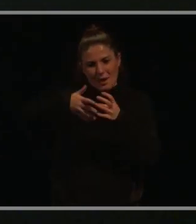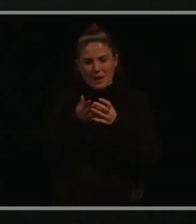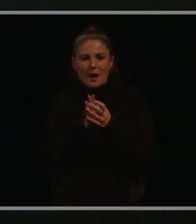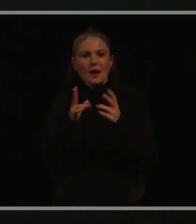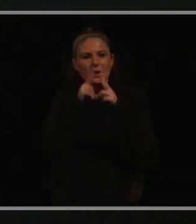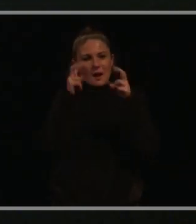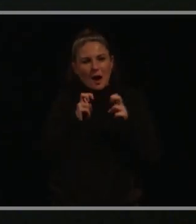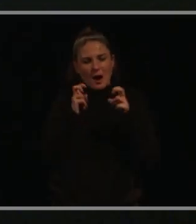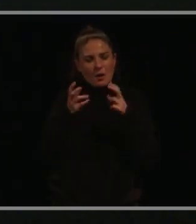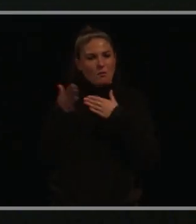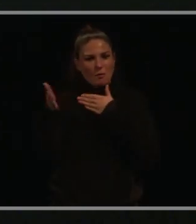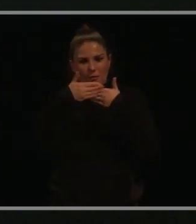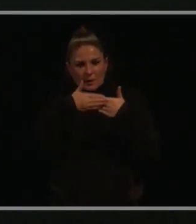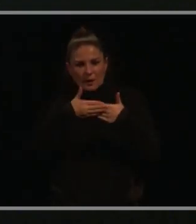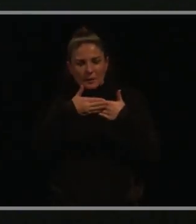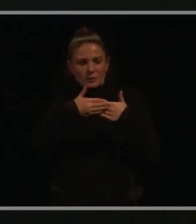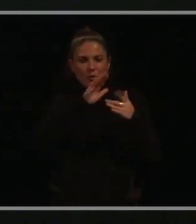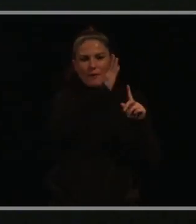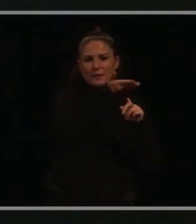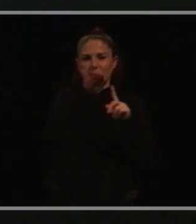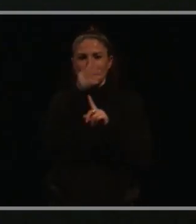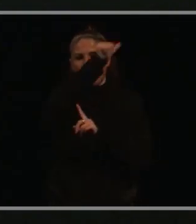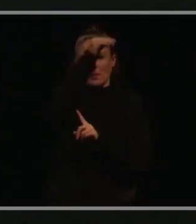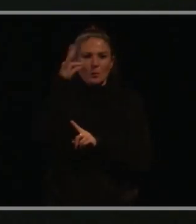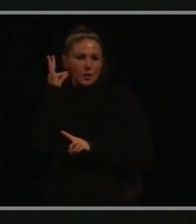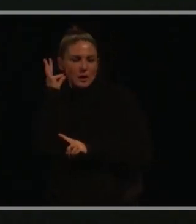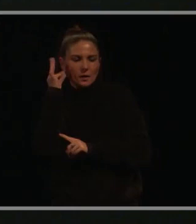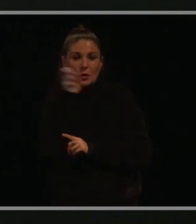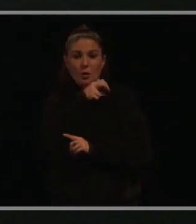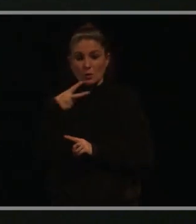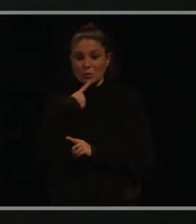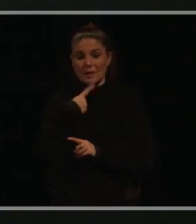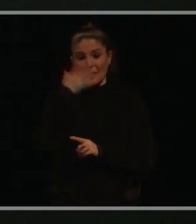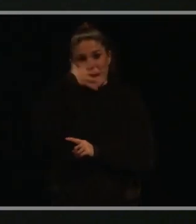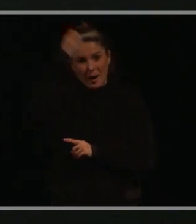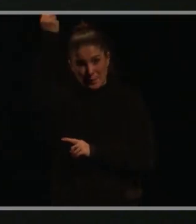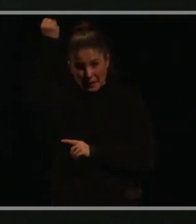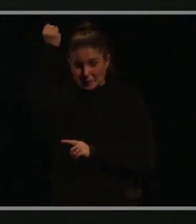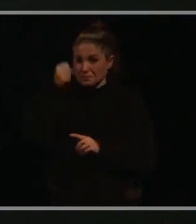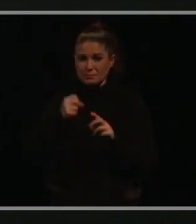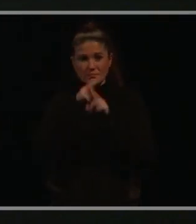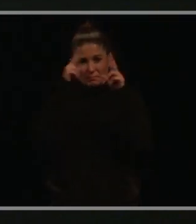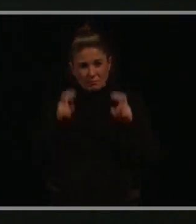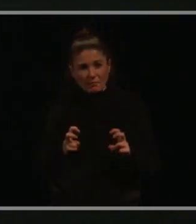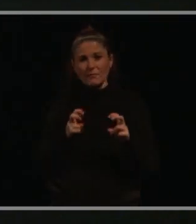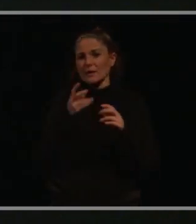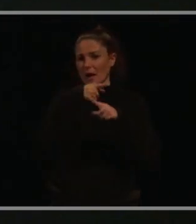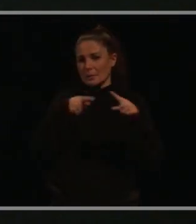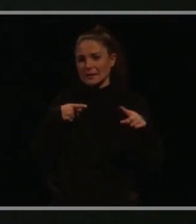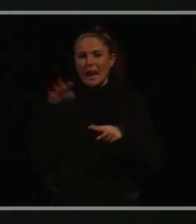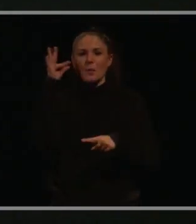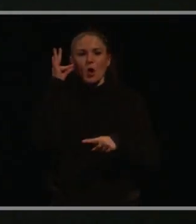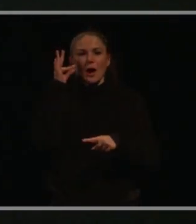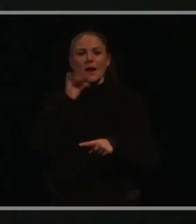por sexo. Una de las conclusiones a las que llegan es que en abril, en medio del confinamiento, las mujeres reportaban